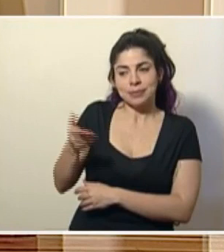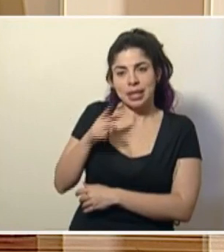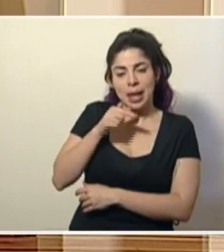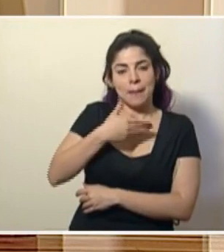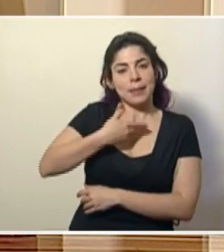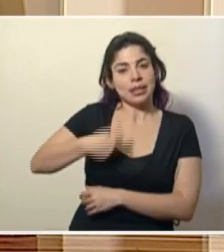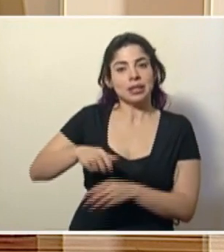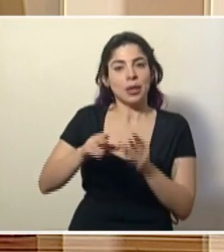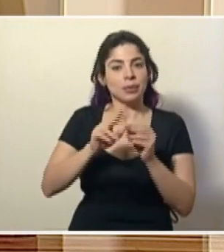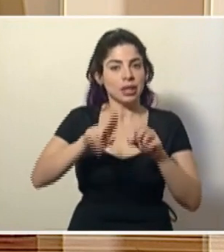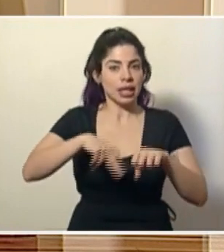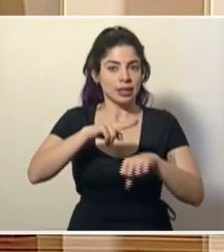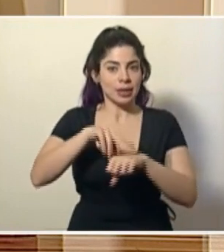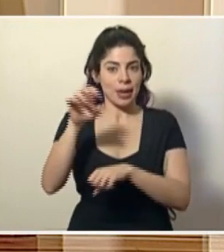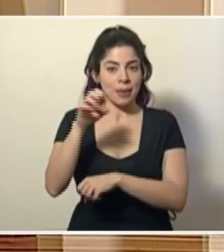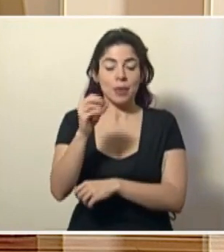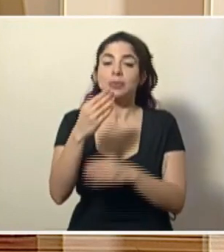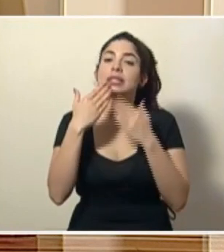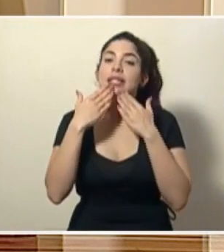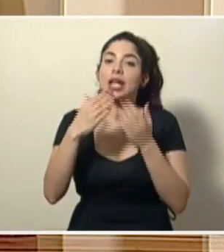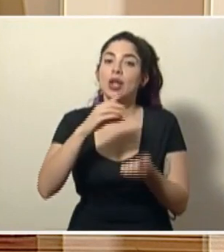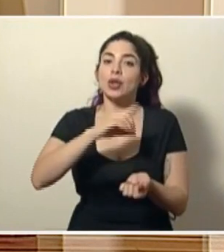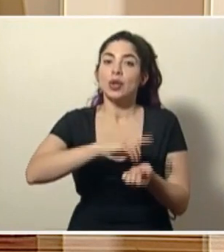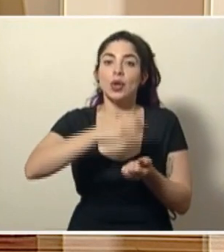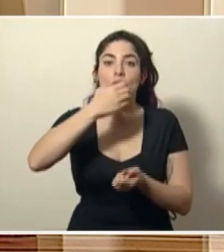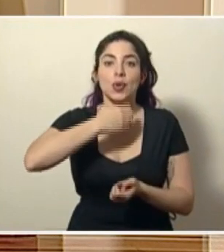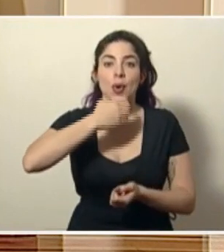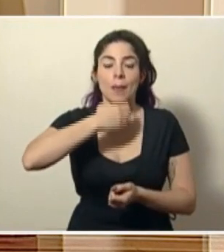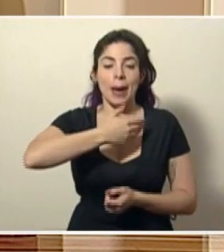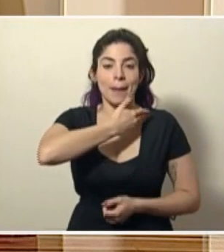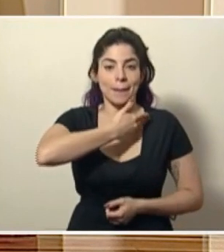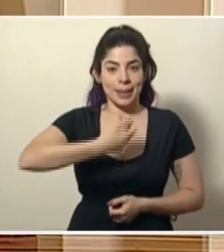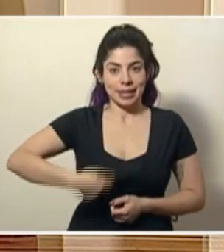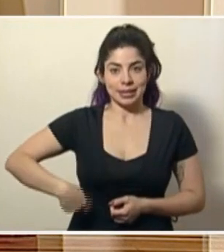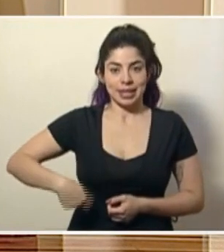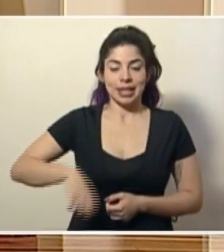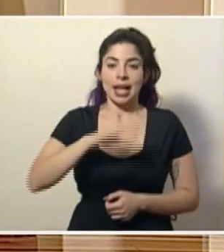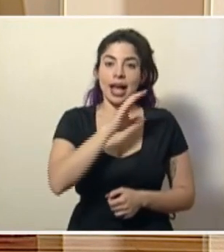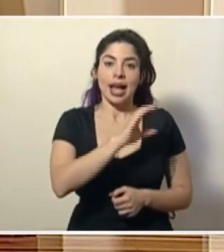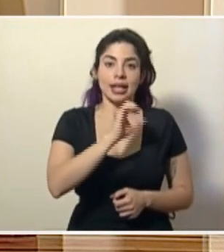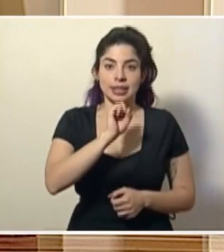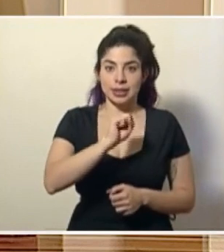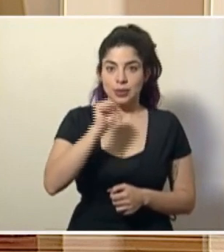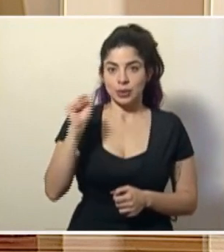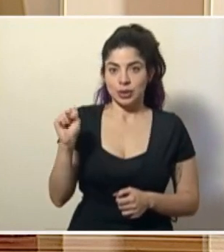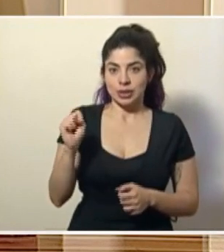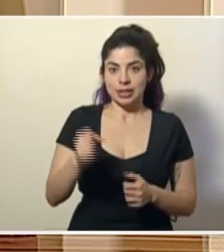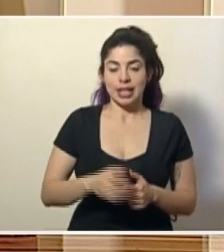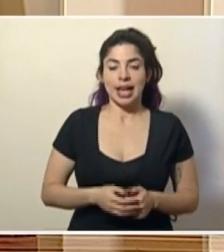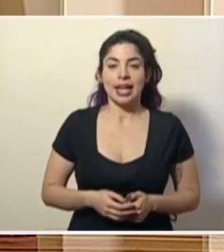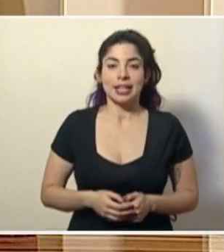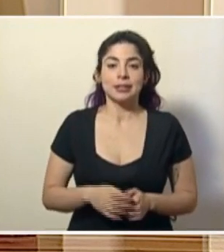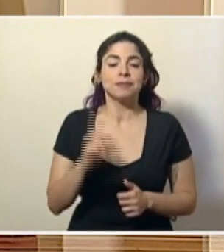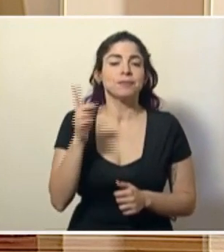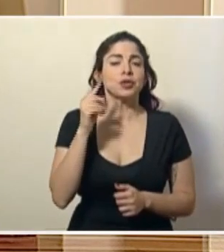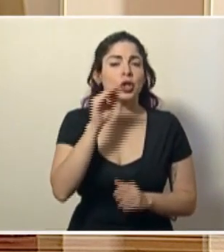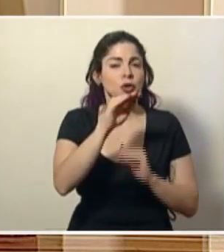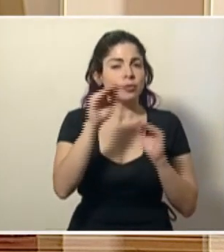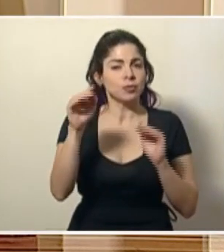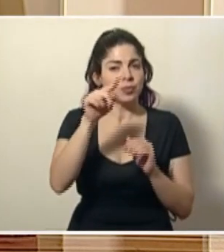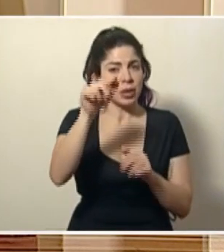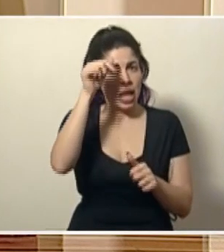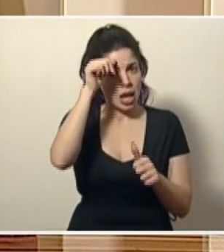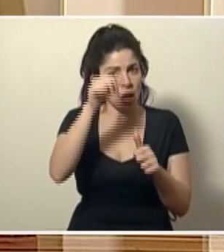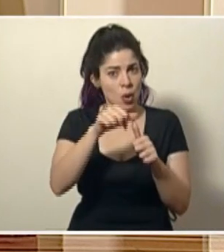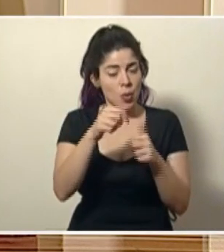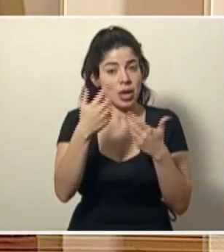de la Comisión Nacional de Emergencias. Muchas gracias al doctor Román Macaya, presidente de la Caja Costarricense de Seguro Social. Nada más recordarles